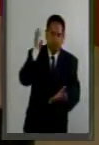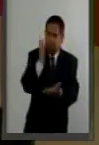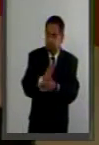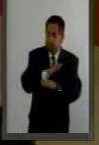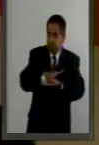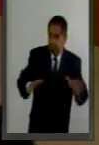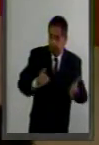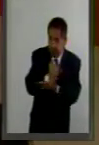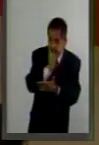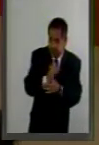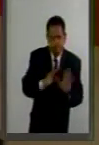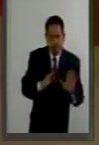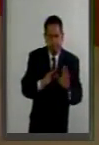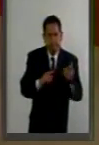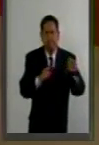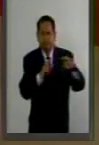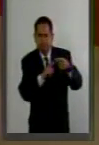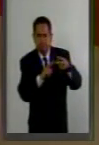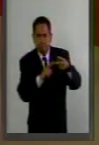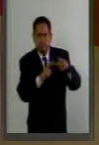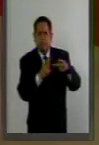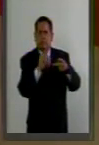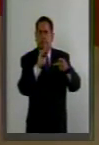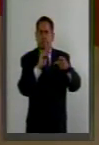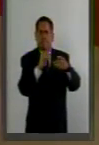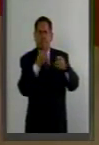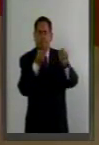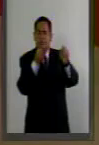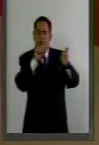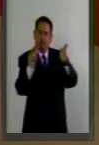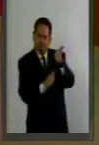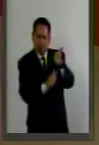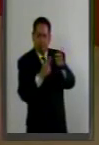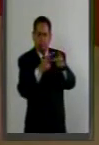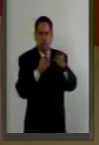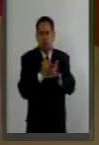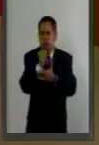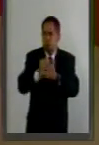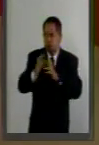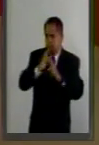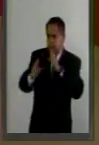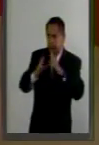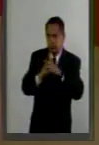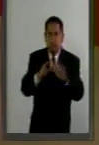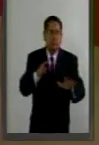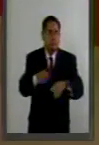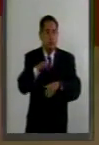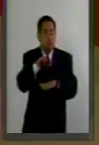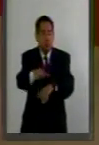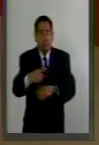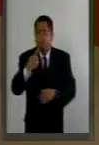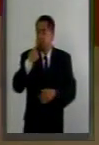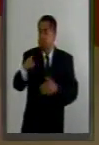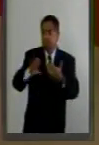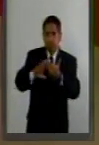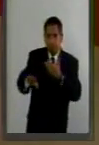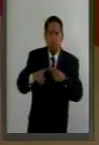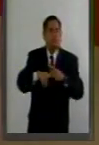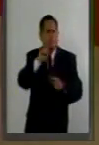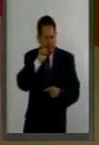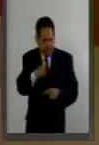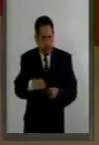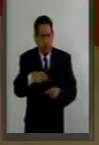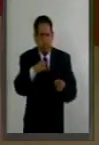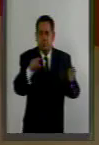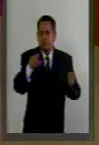constitucional, pero sí sería una instancia suprema. En materia de amparo, también el Poder Judicial de la